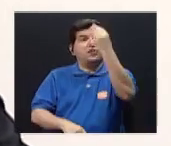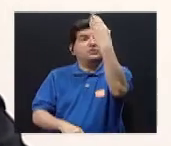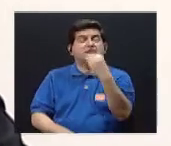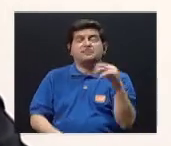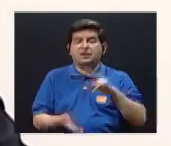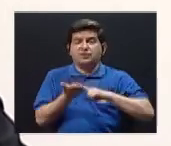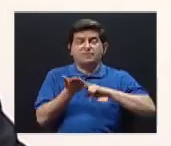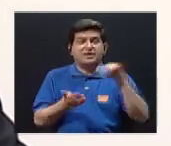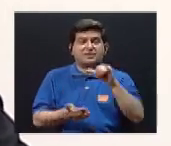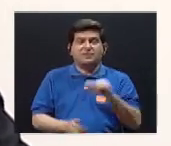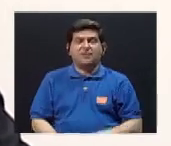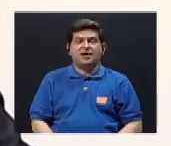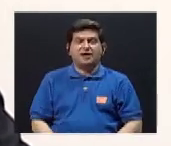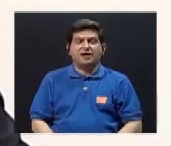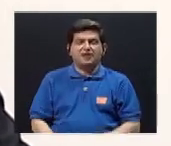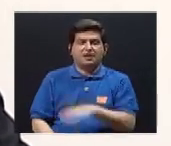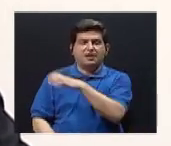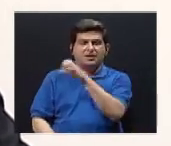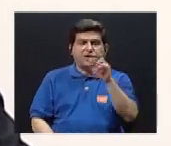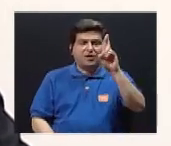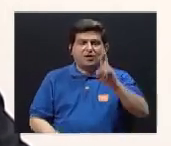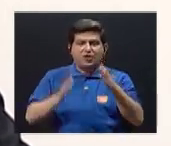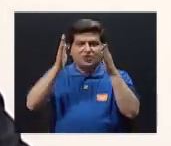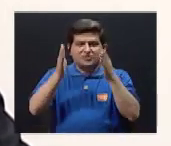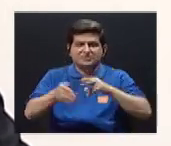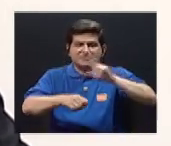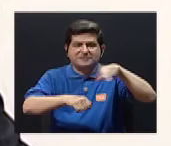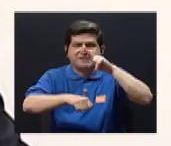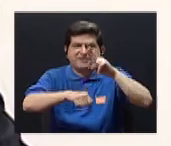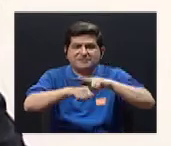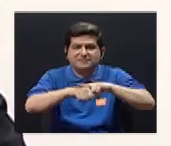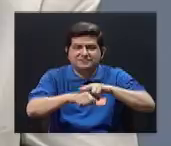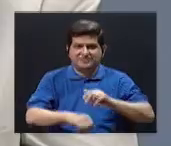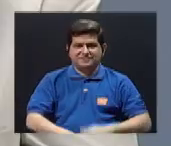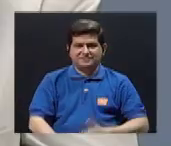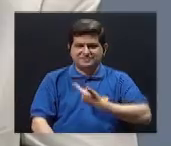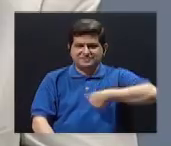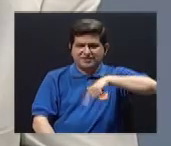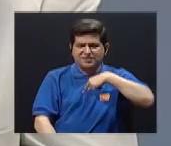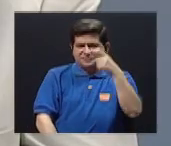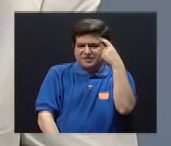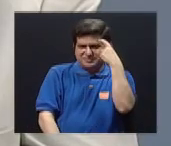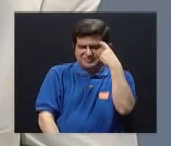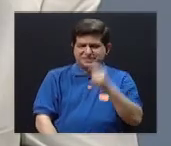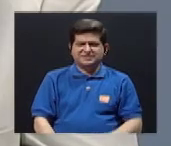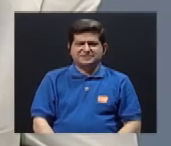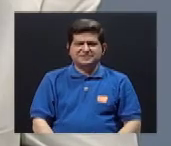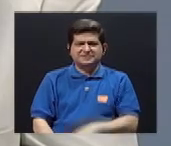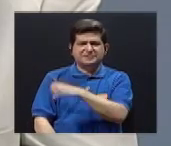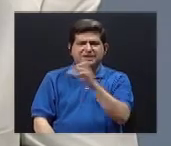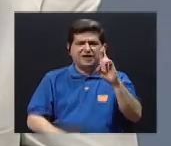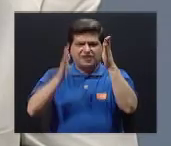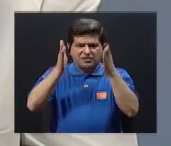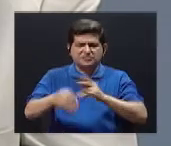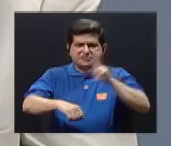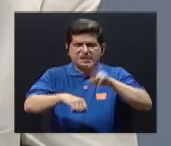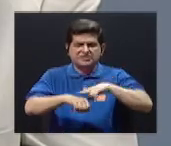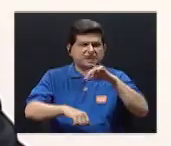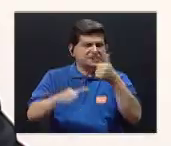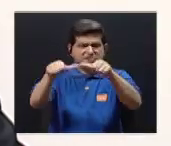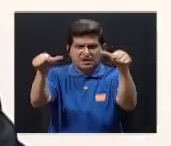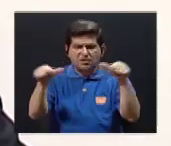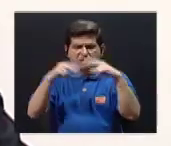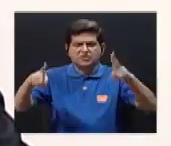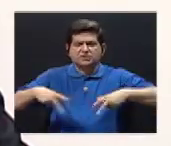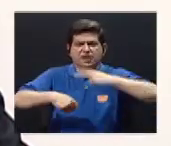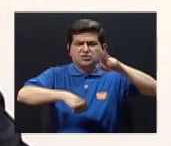tico promedio. Entonces, a partir de ahí, empezamos a reflexionar que el tico promedio estaba en otros